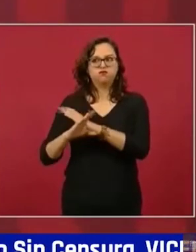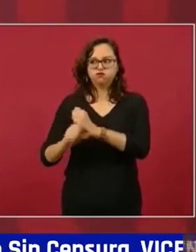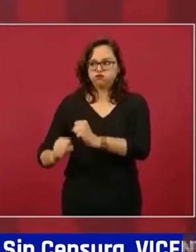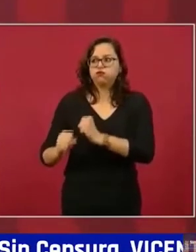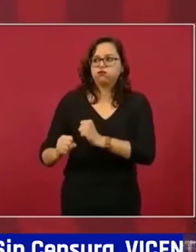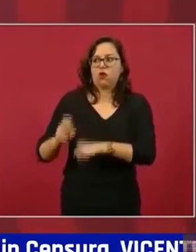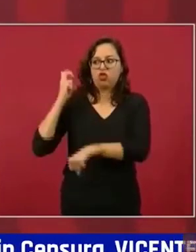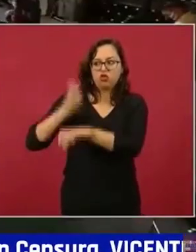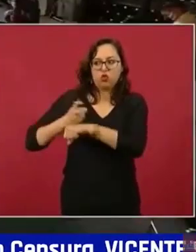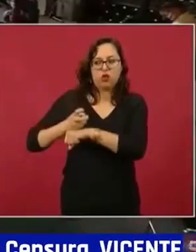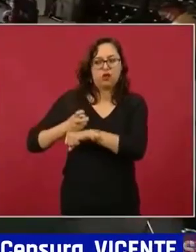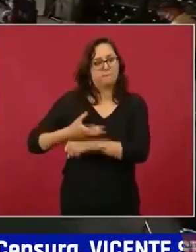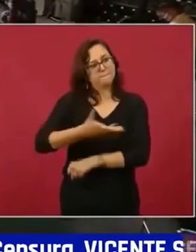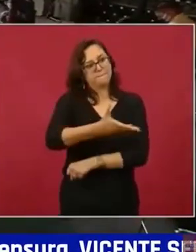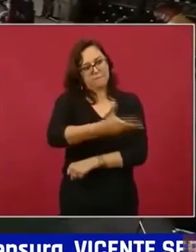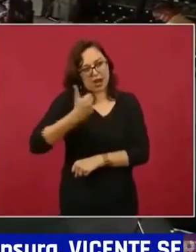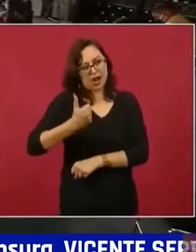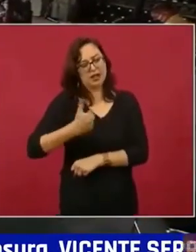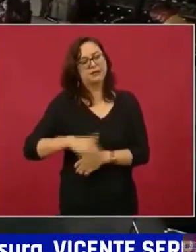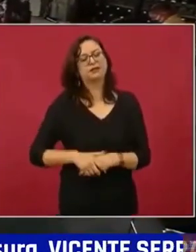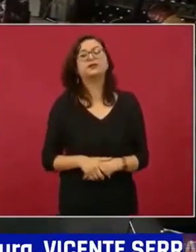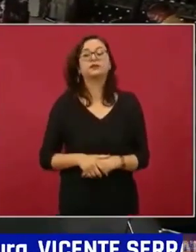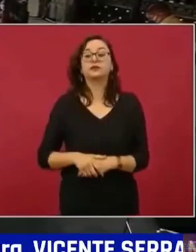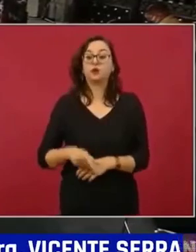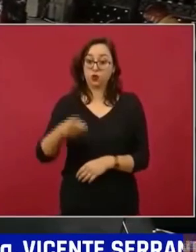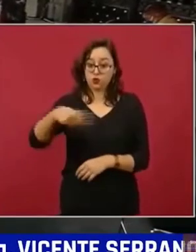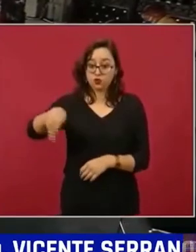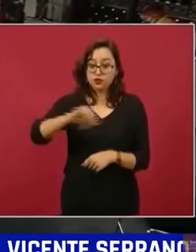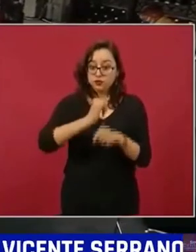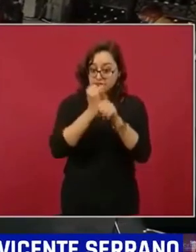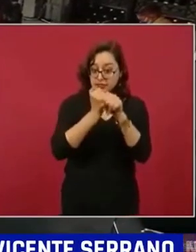Es cosa de ir a la hemeroteca, ¿no?